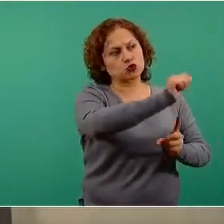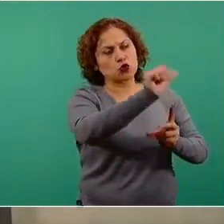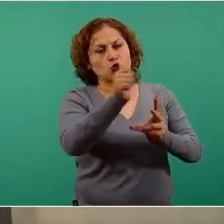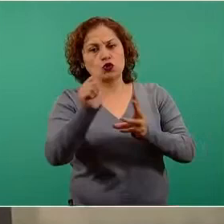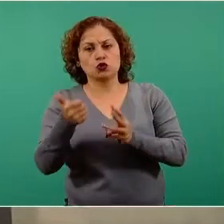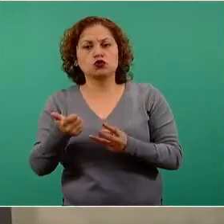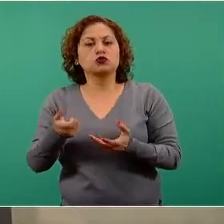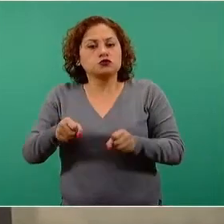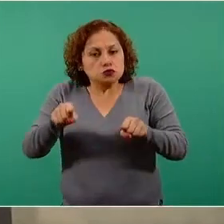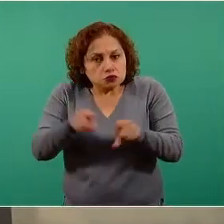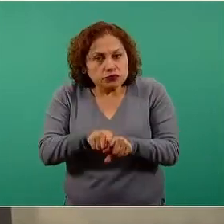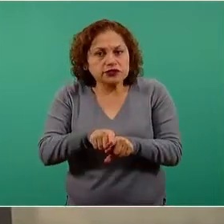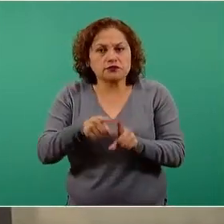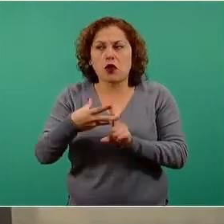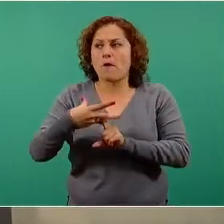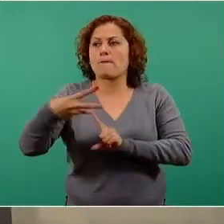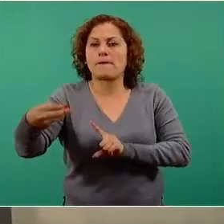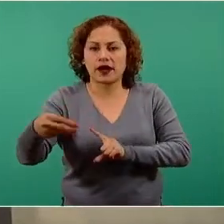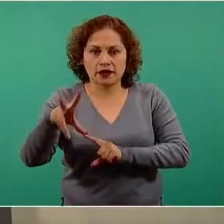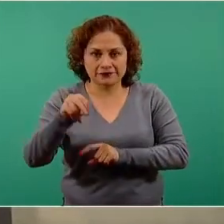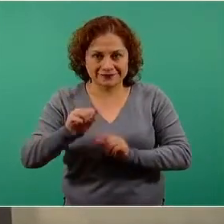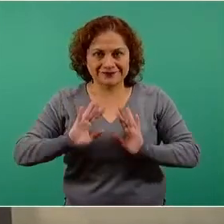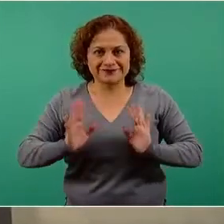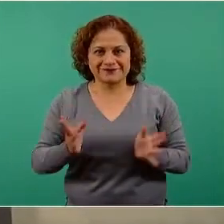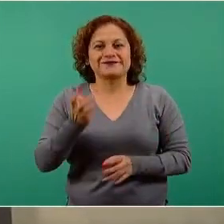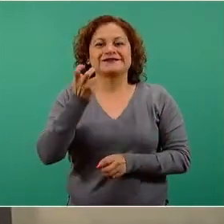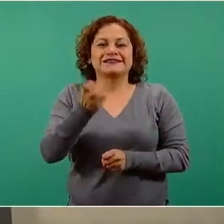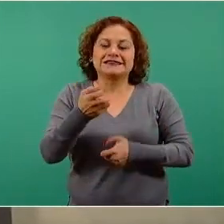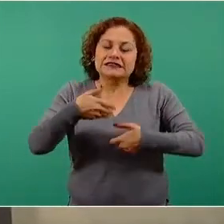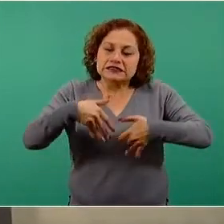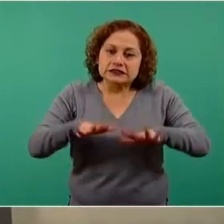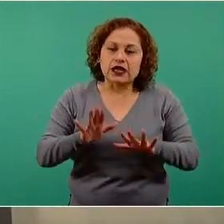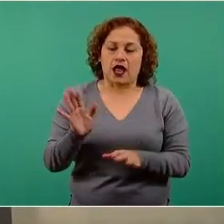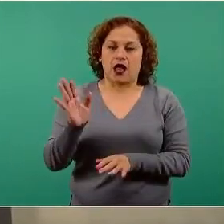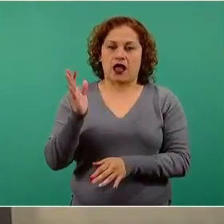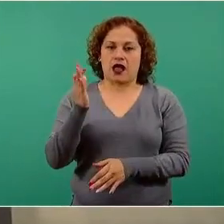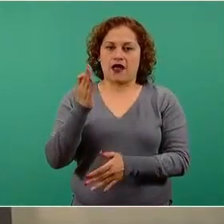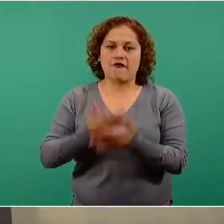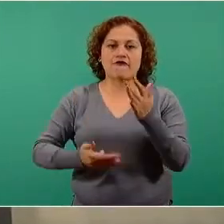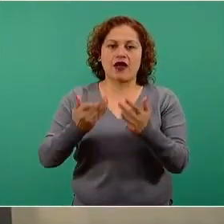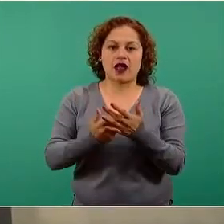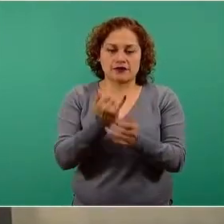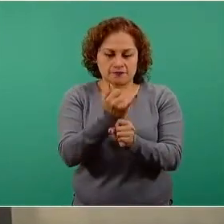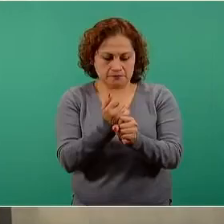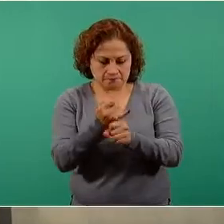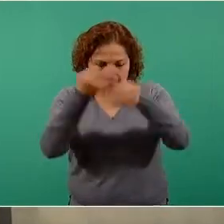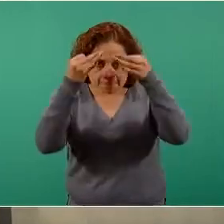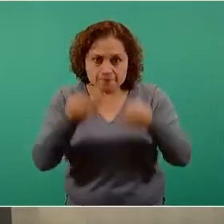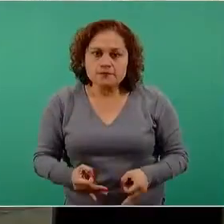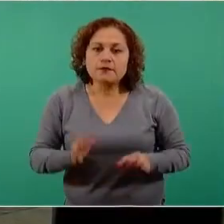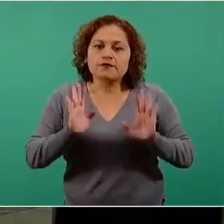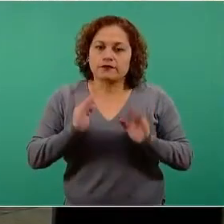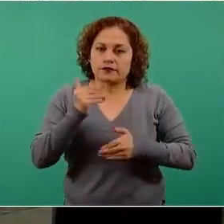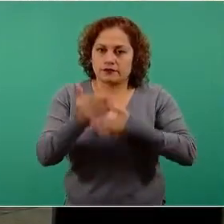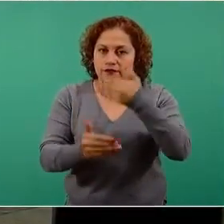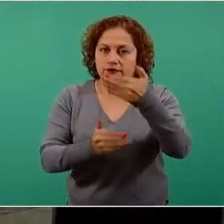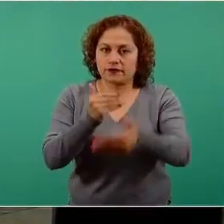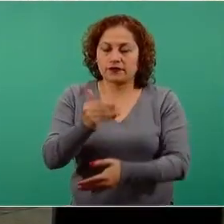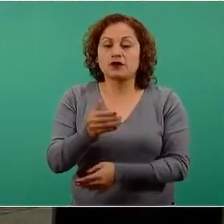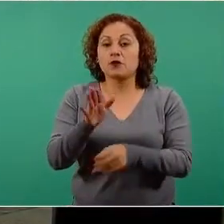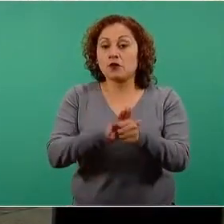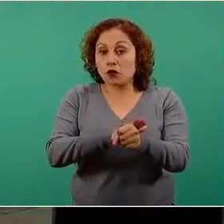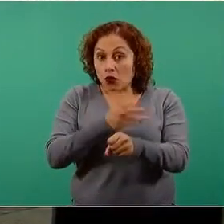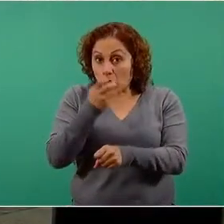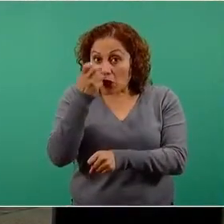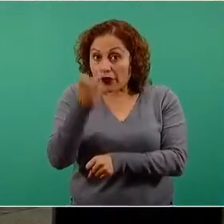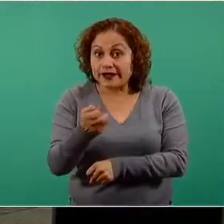está demostrado de manera concluyente, pero hay indicios de que así es, y en esa medida también el vacunar